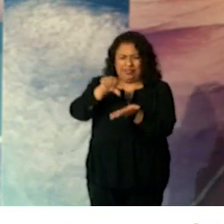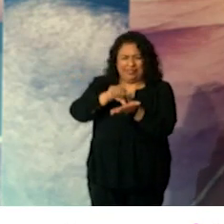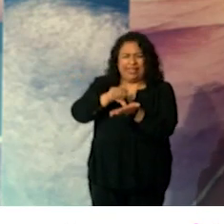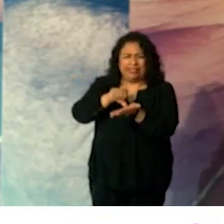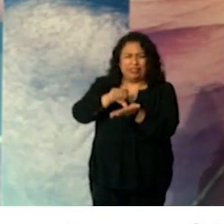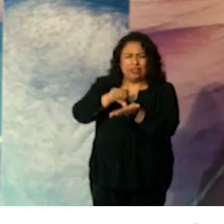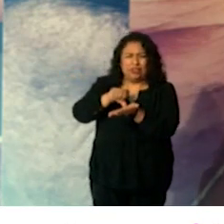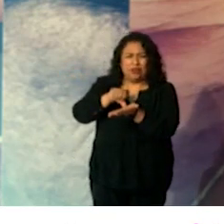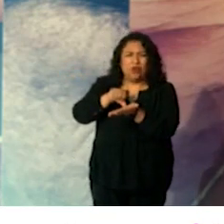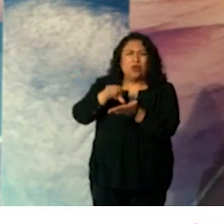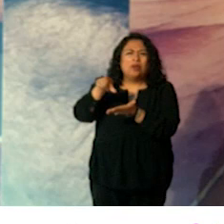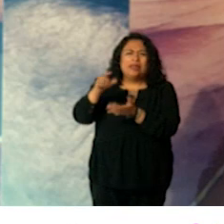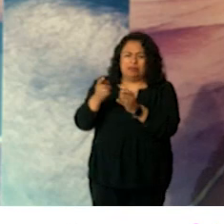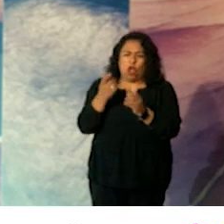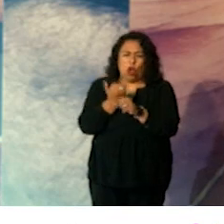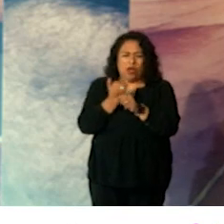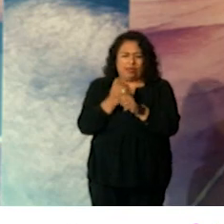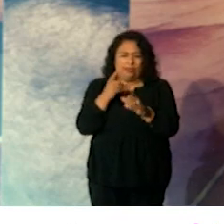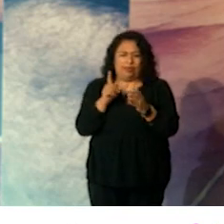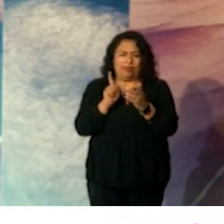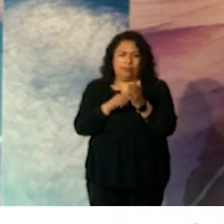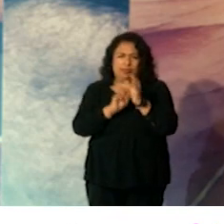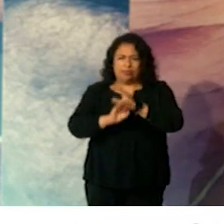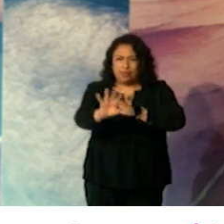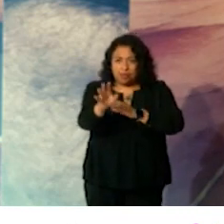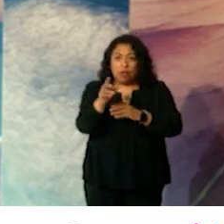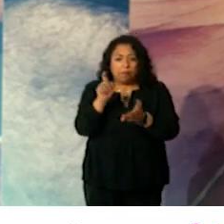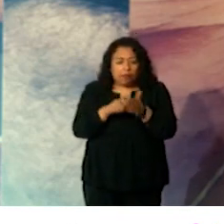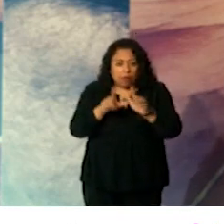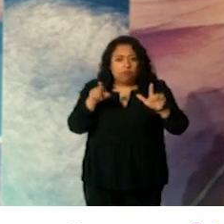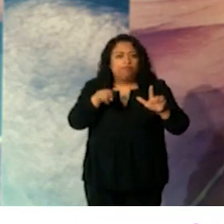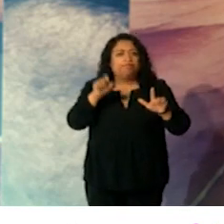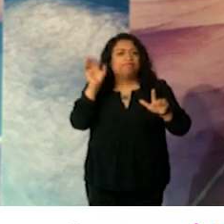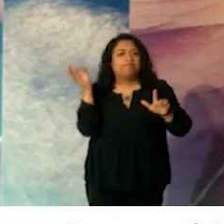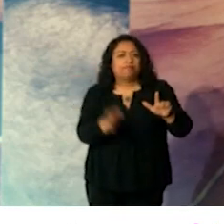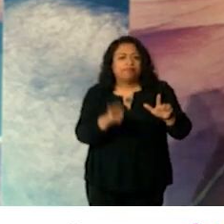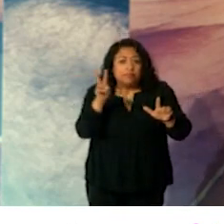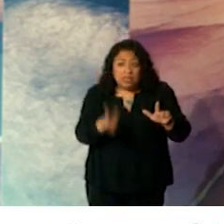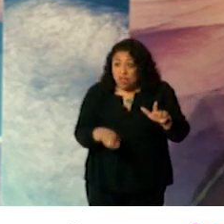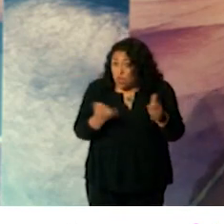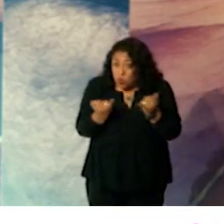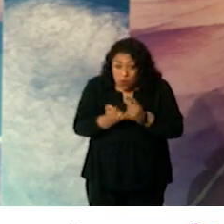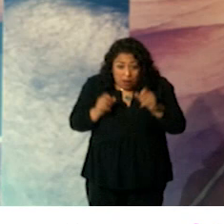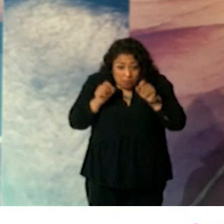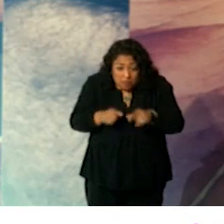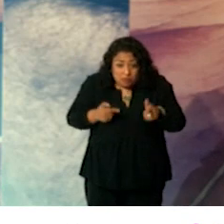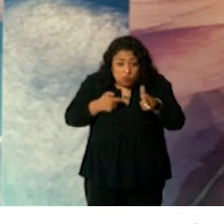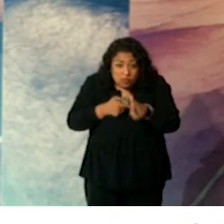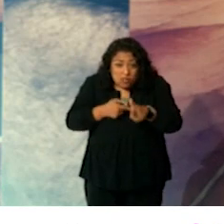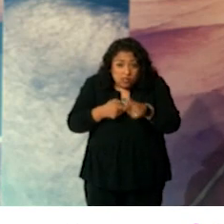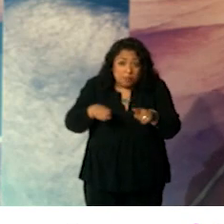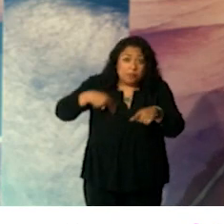Climate, les mando el enlace completo, confirmó, si seguimos haciendo las cosas como las estamos haciendo,